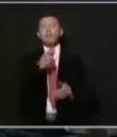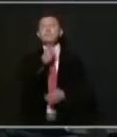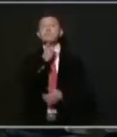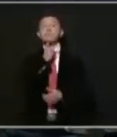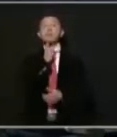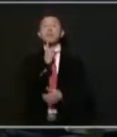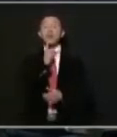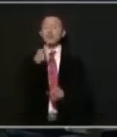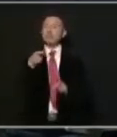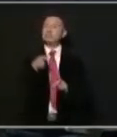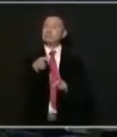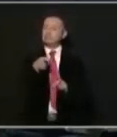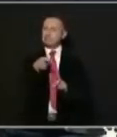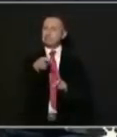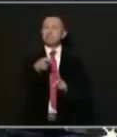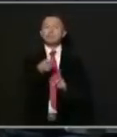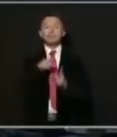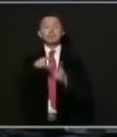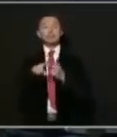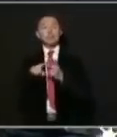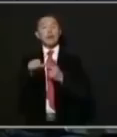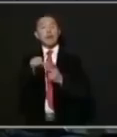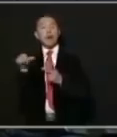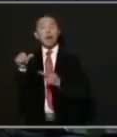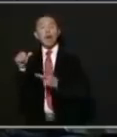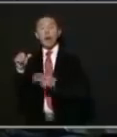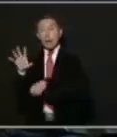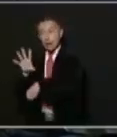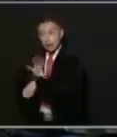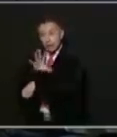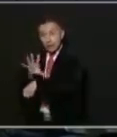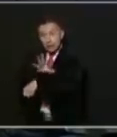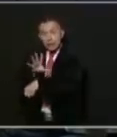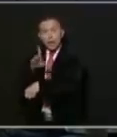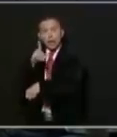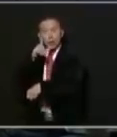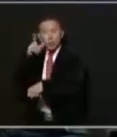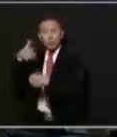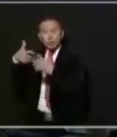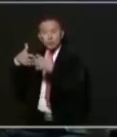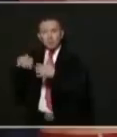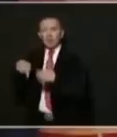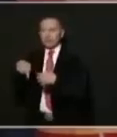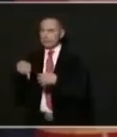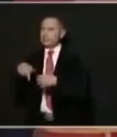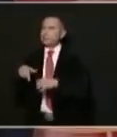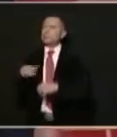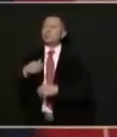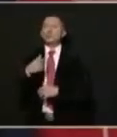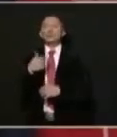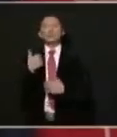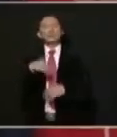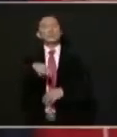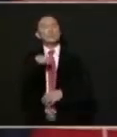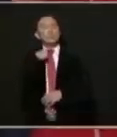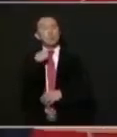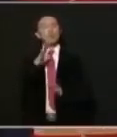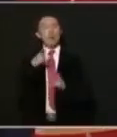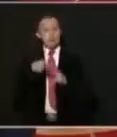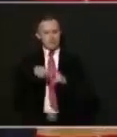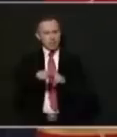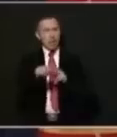con la industria eléctrica. Pero ya estoy llamando a los trabajadores y a los